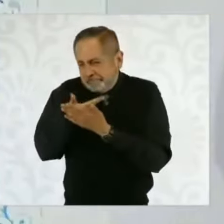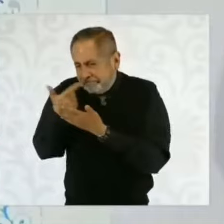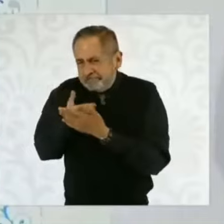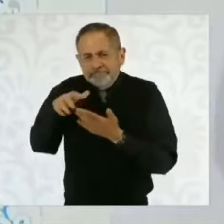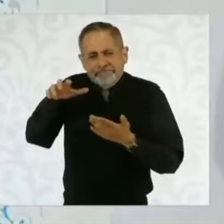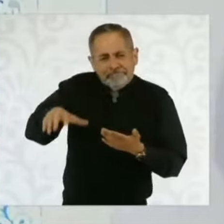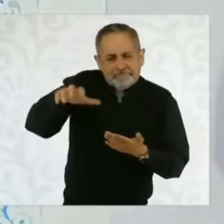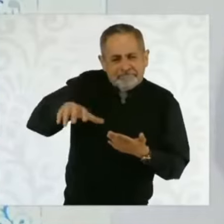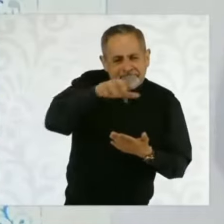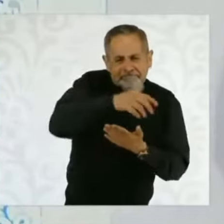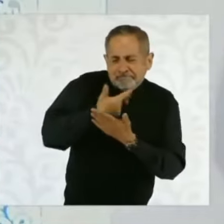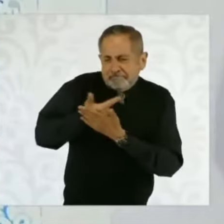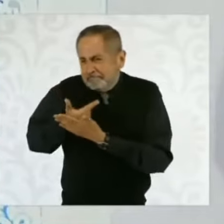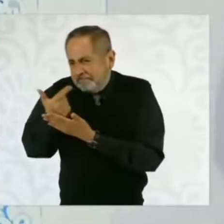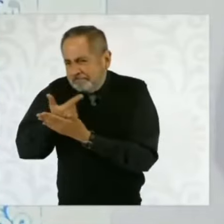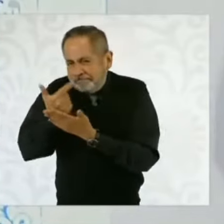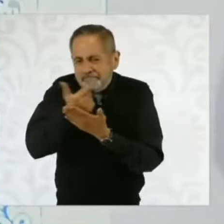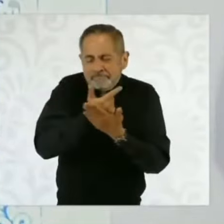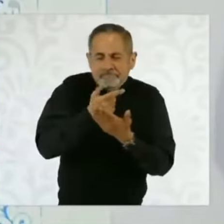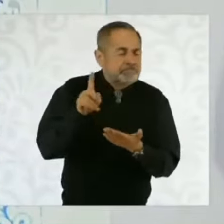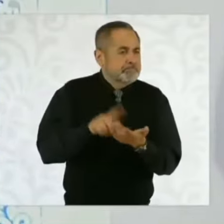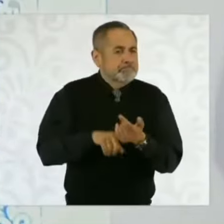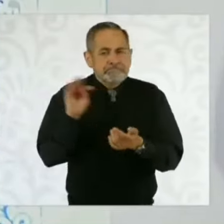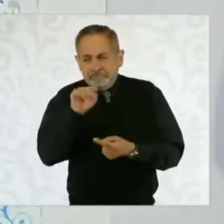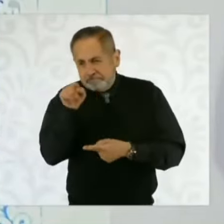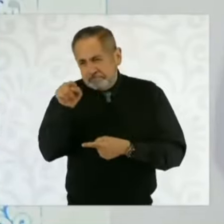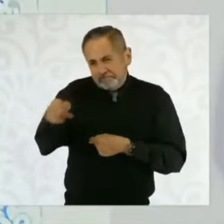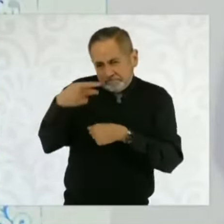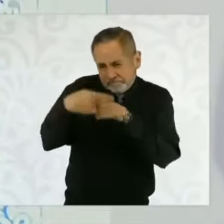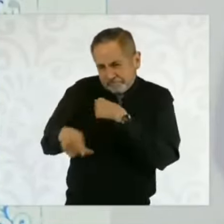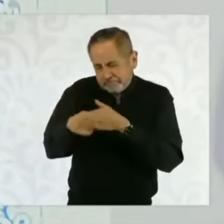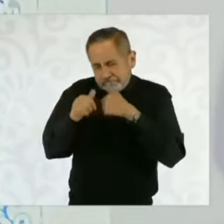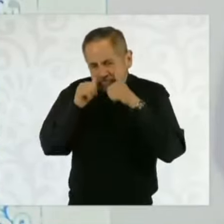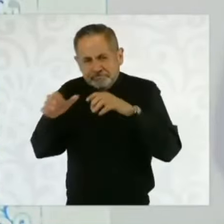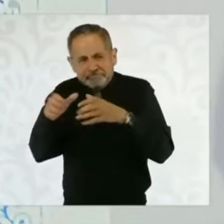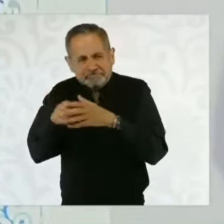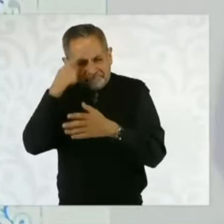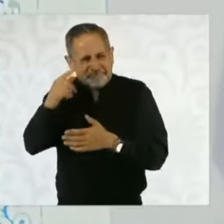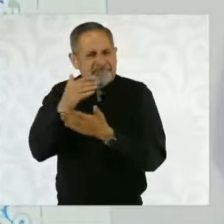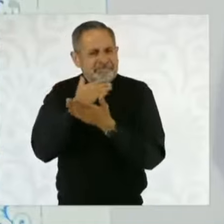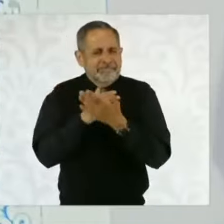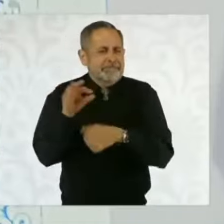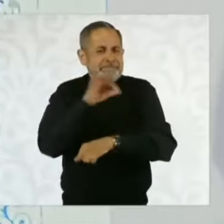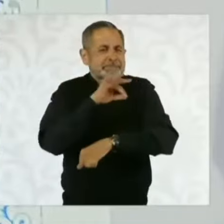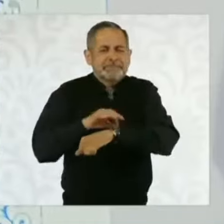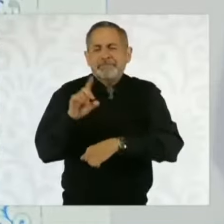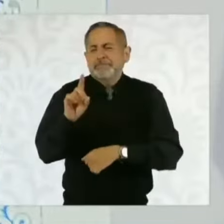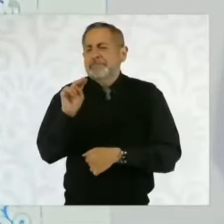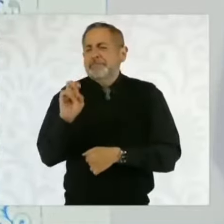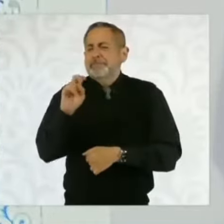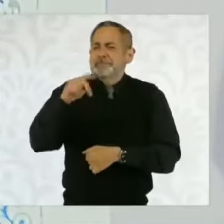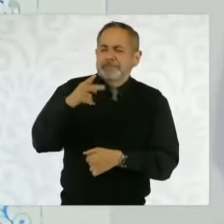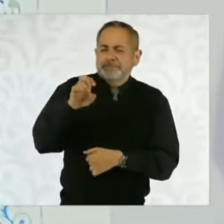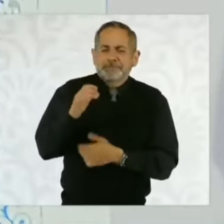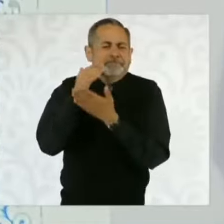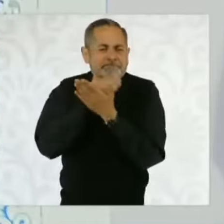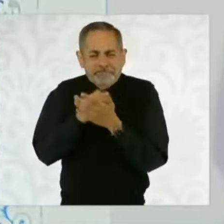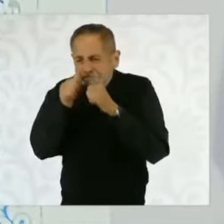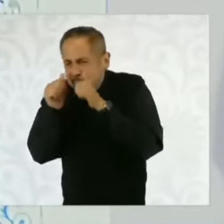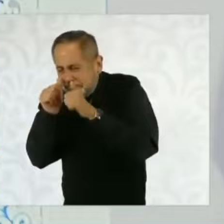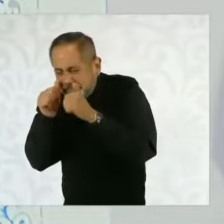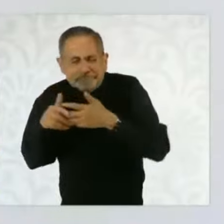si llegan a tenerlo son vulnerables eh a al mosquito pues del dengue en esta situación hay otras